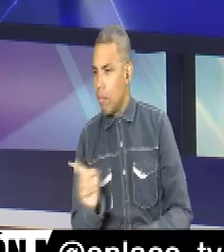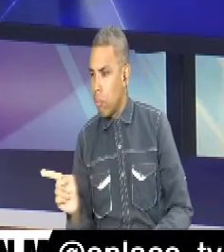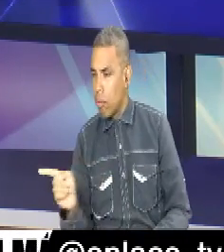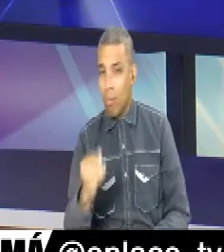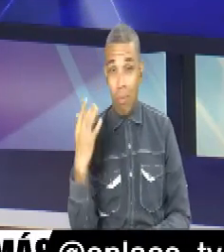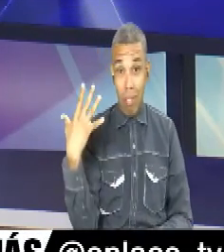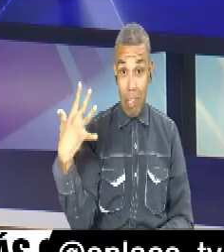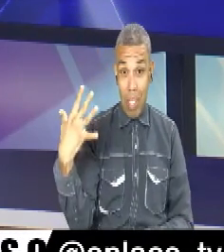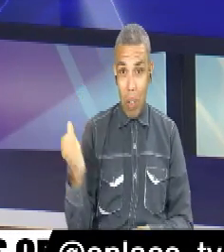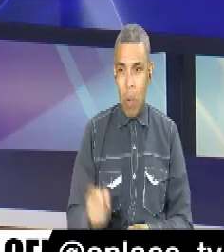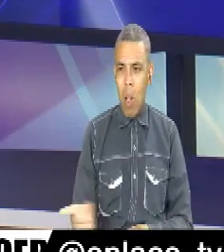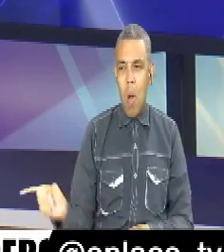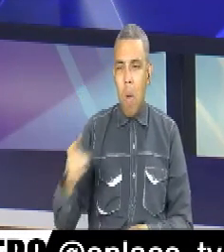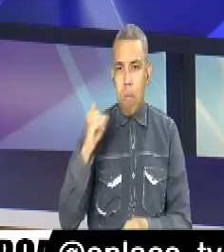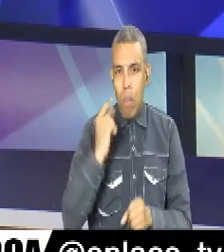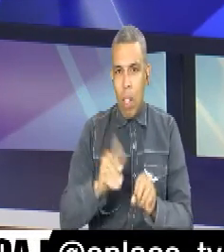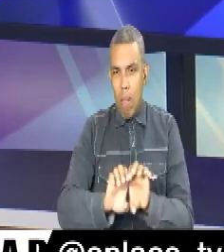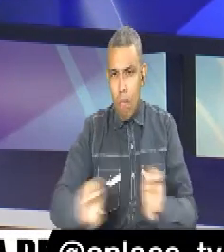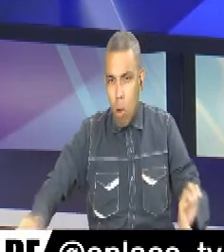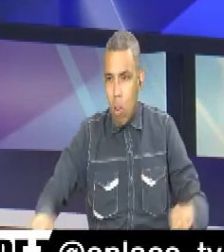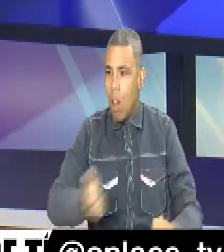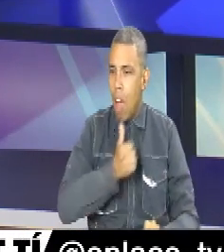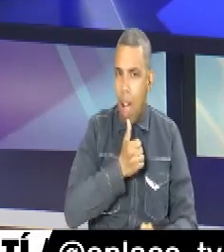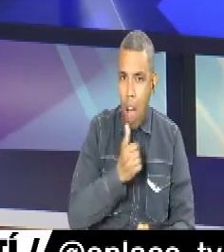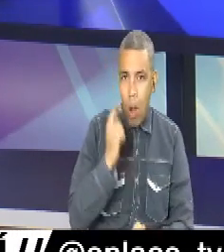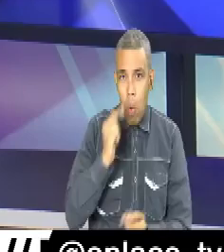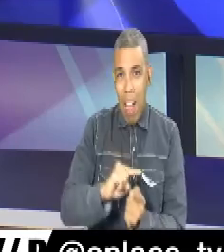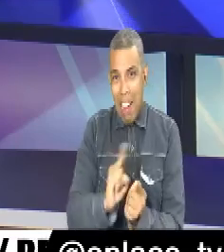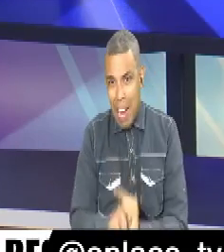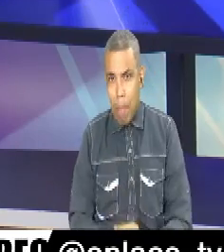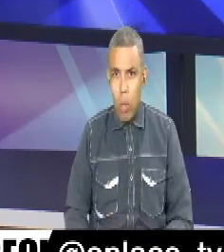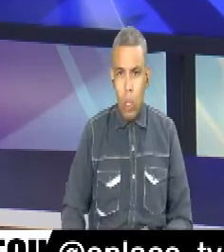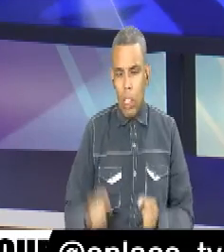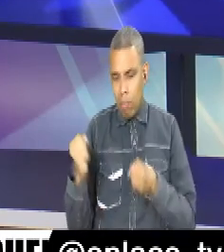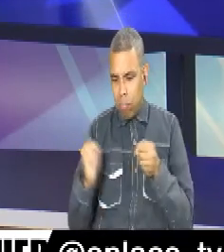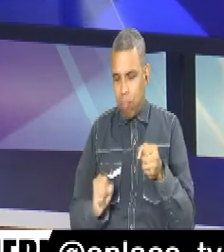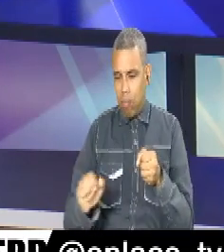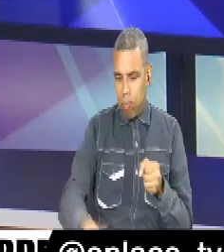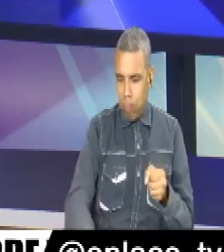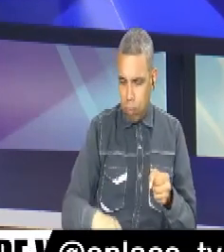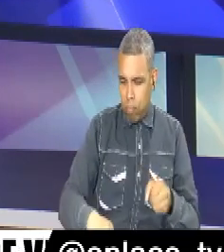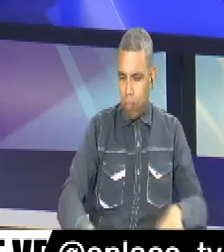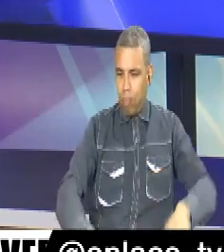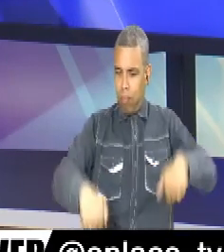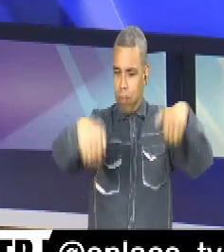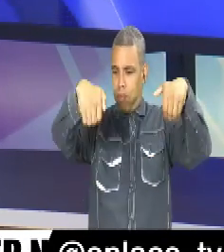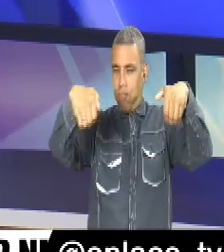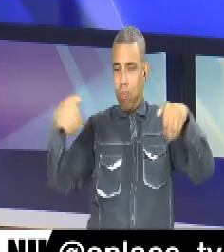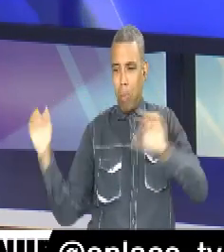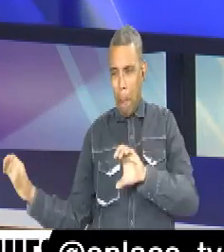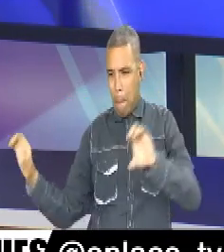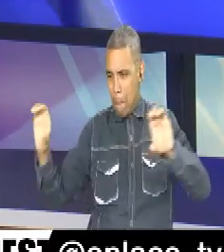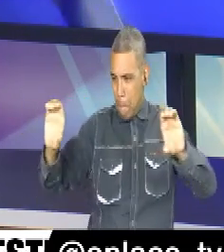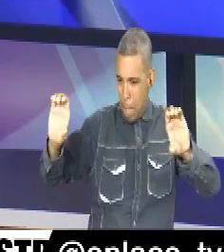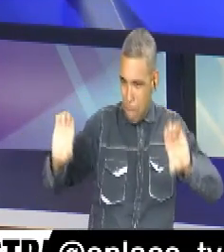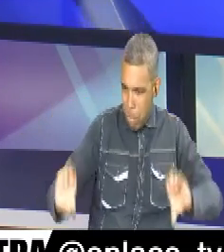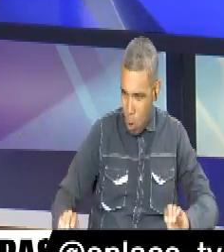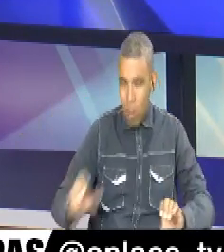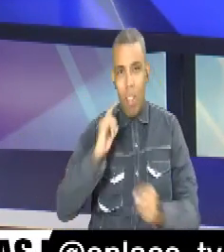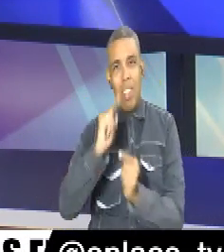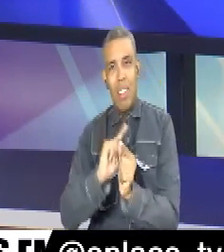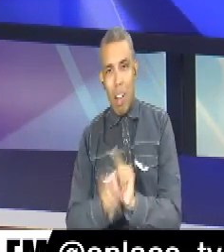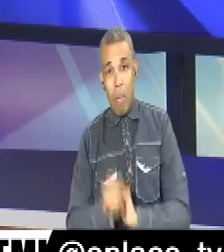construcción y reposición de alcantarillado. La Secretaría de Infraestructura inspeccionó las obras y recorrió las que se adelantan en cinco sectores diferentes en Barranca